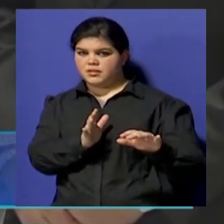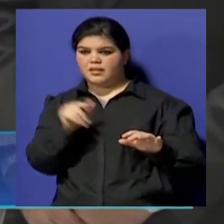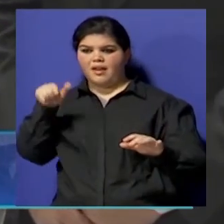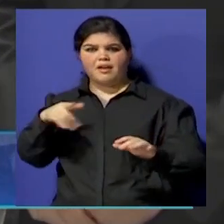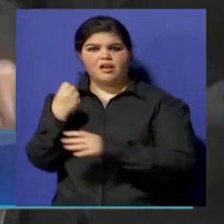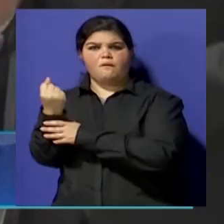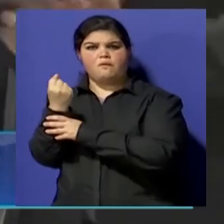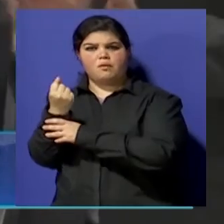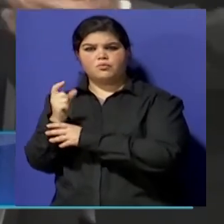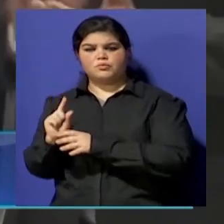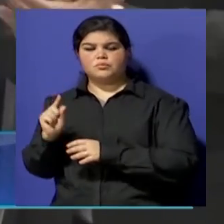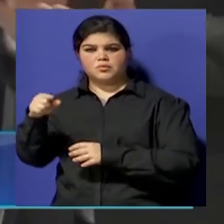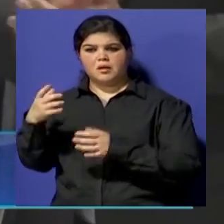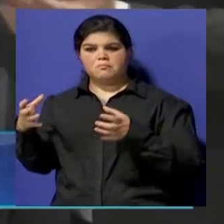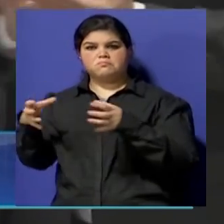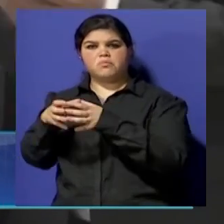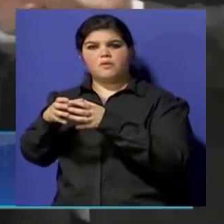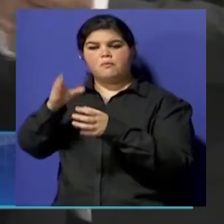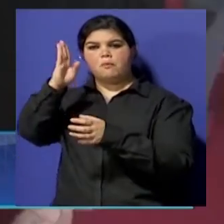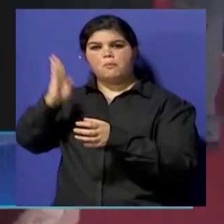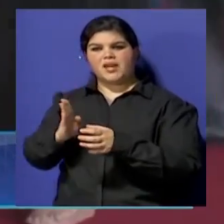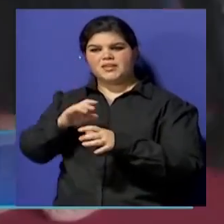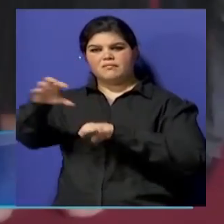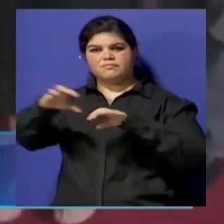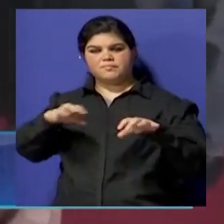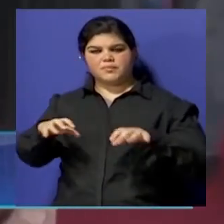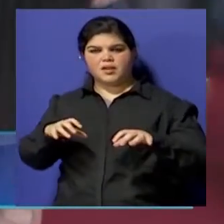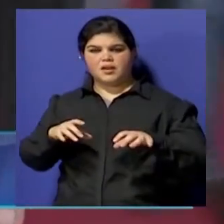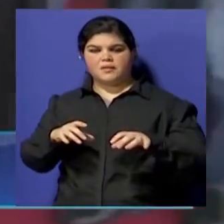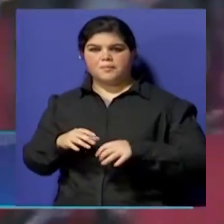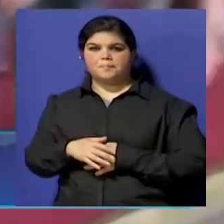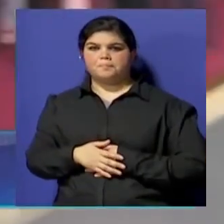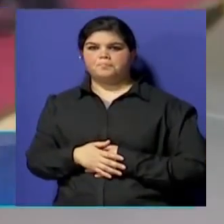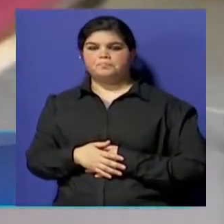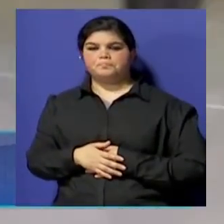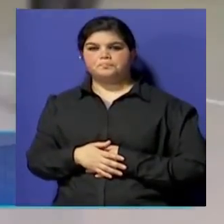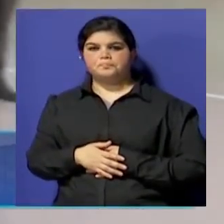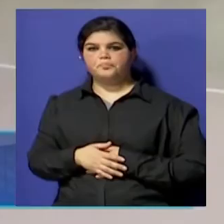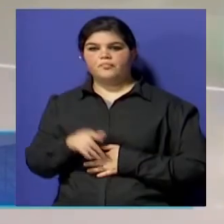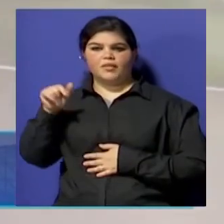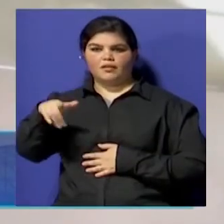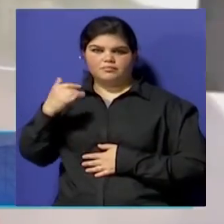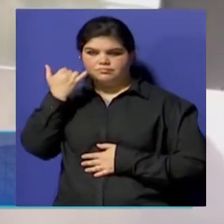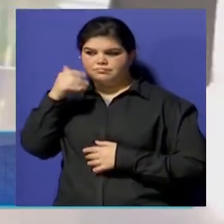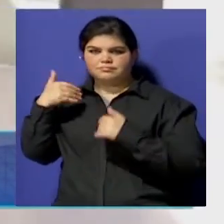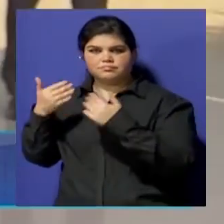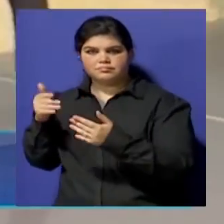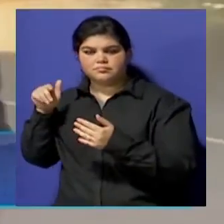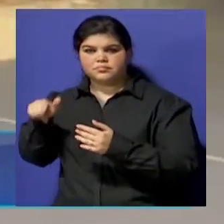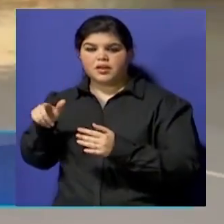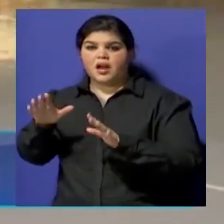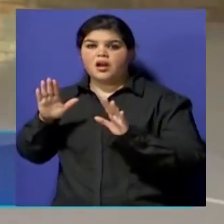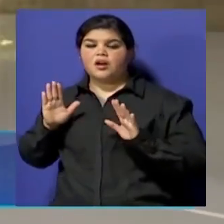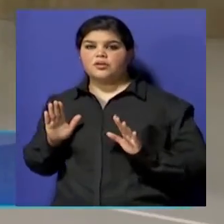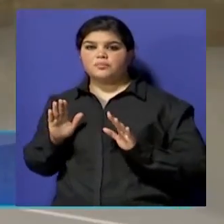la fragmentación que hay hoy en Brasil, en tercios casi, ella va a mantener una popularidad. Y capaz que desde